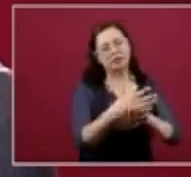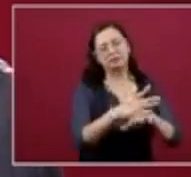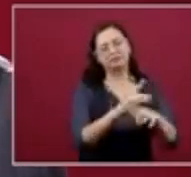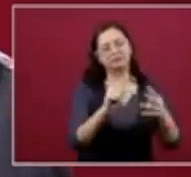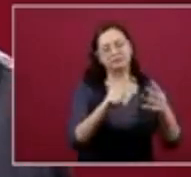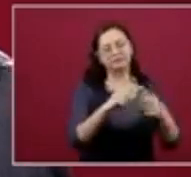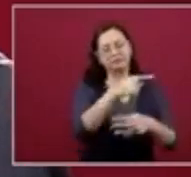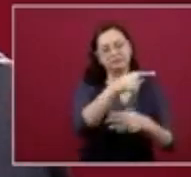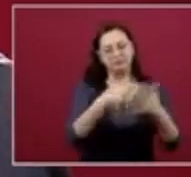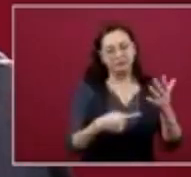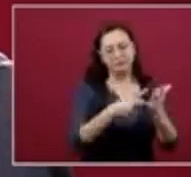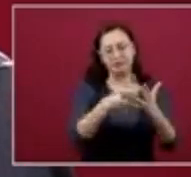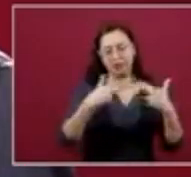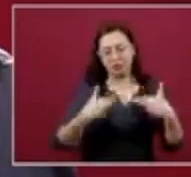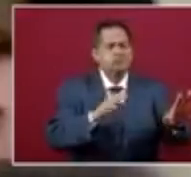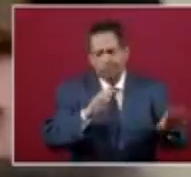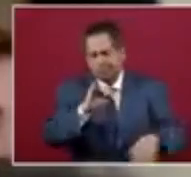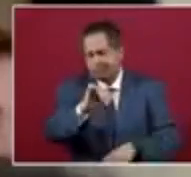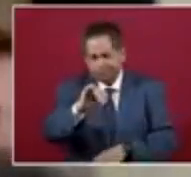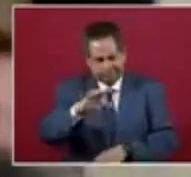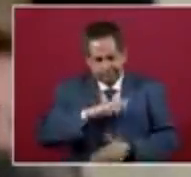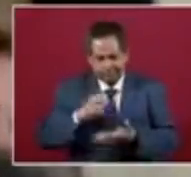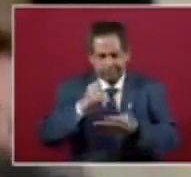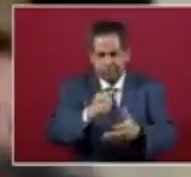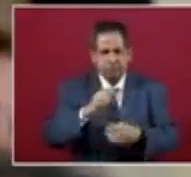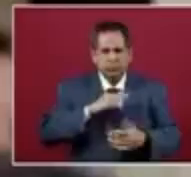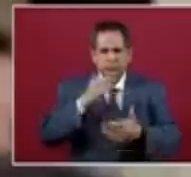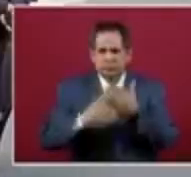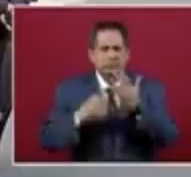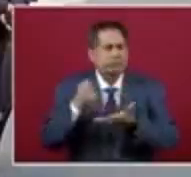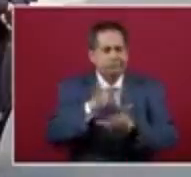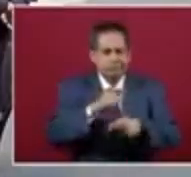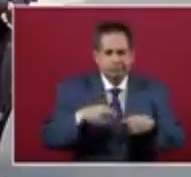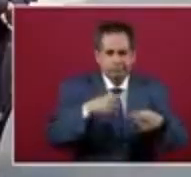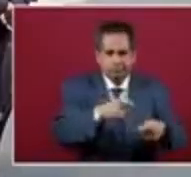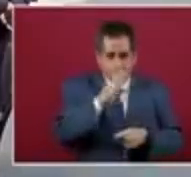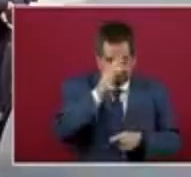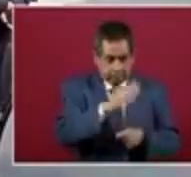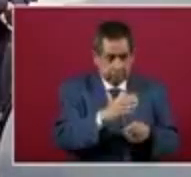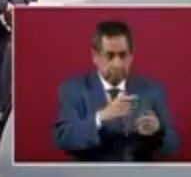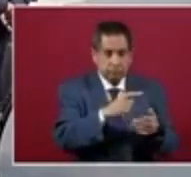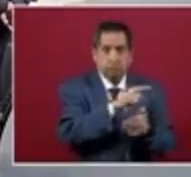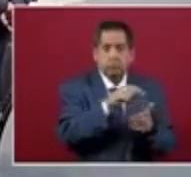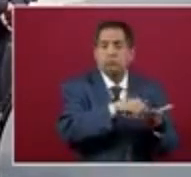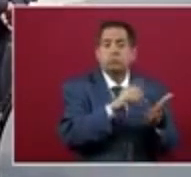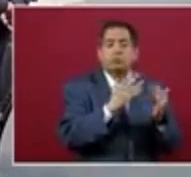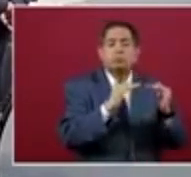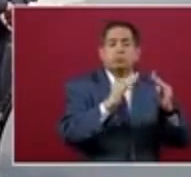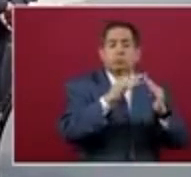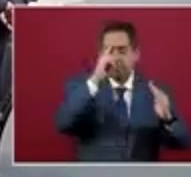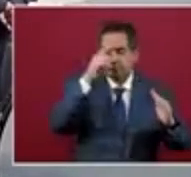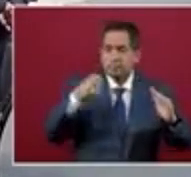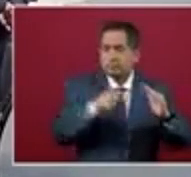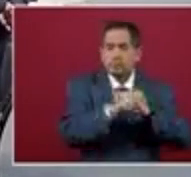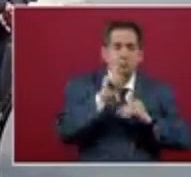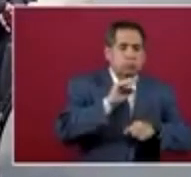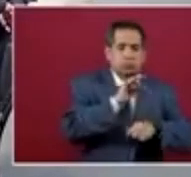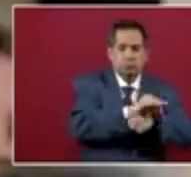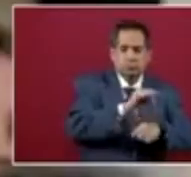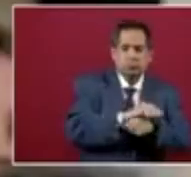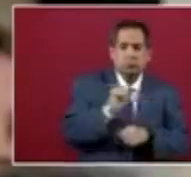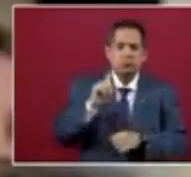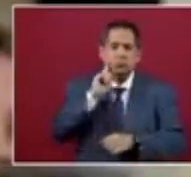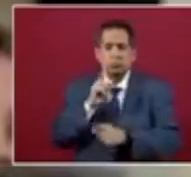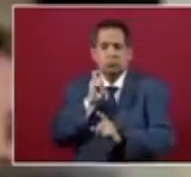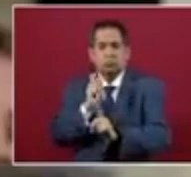personas, los derechos humanos. Asimismo, el Ejecutivo Federal habló de los refugios para mujeres víctimas de violencia y señaló que la